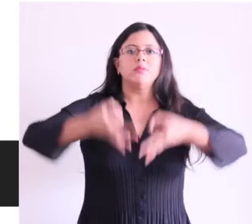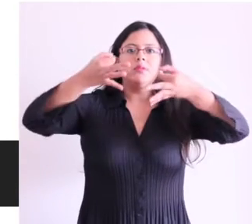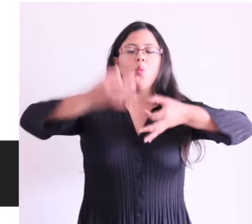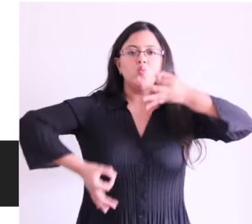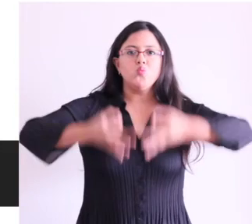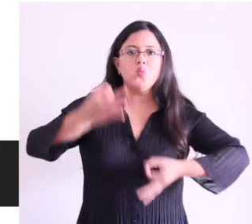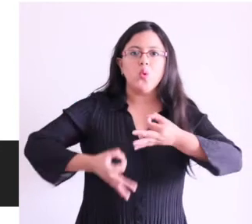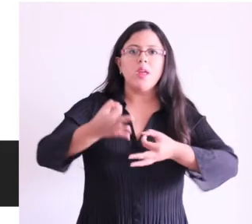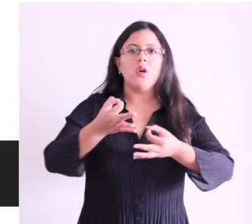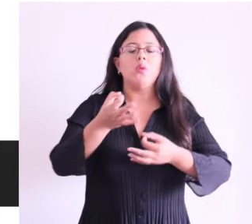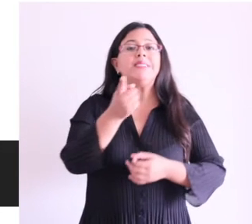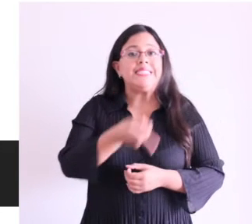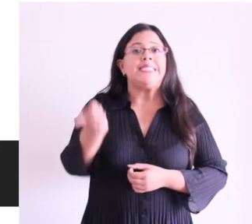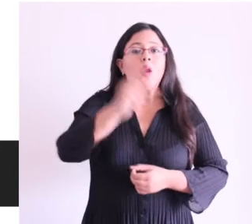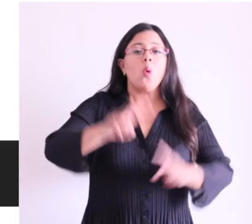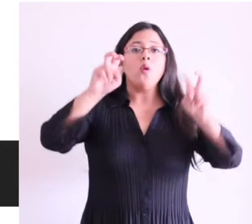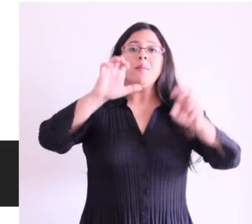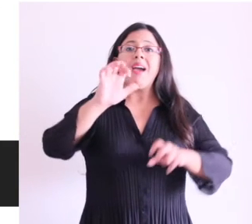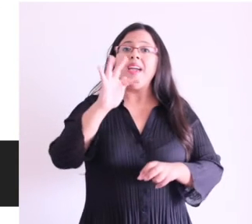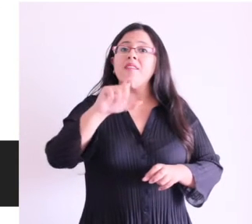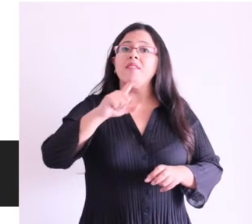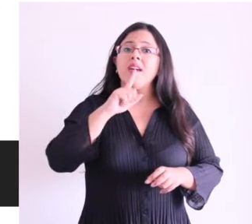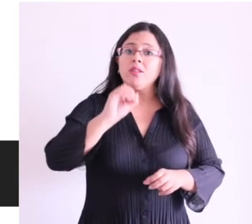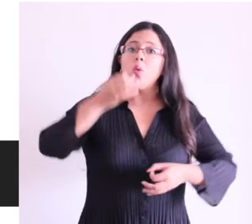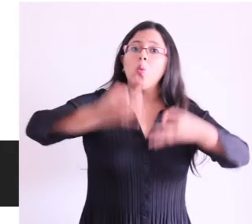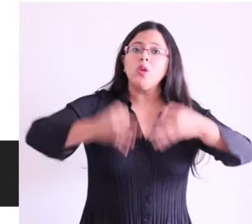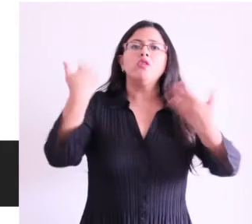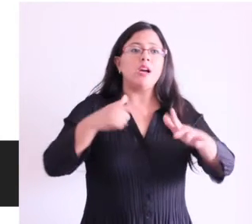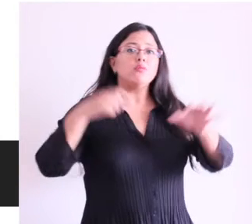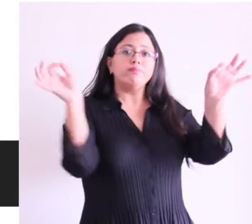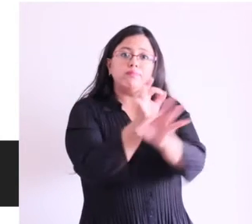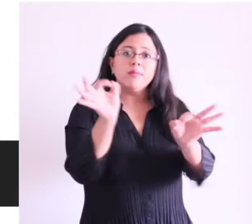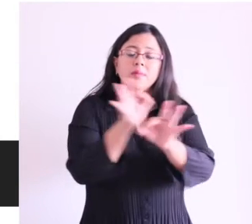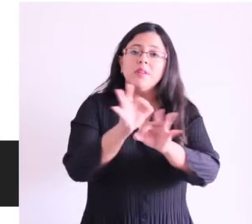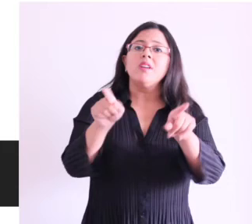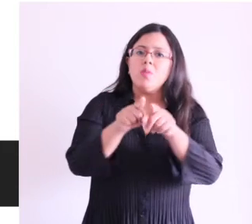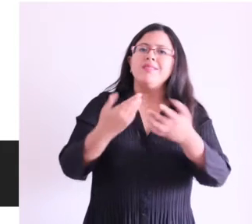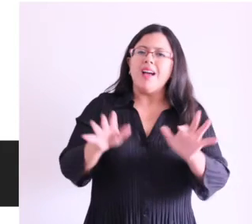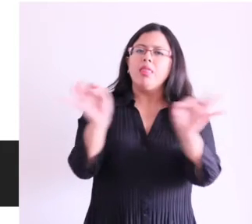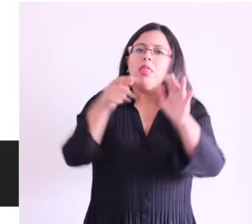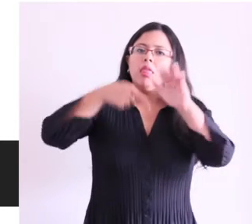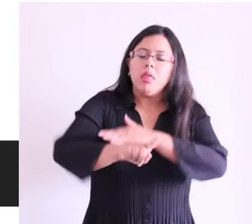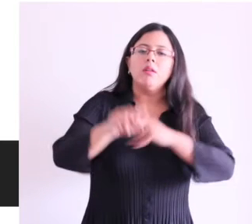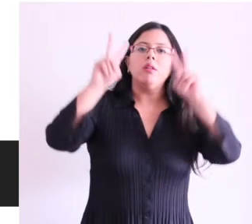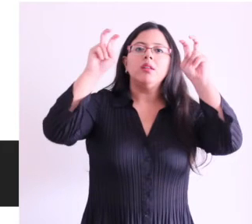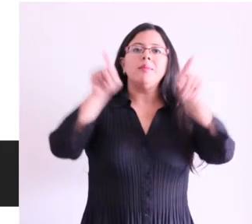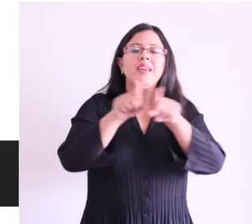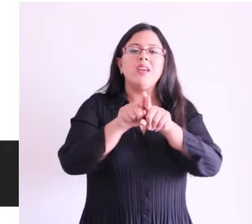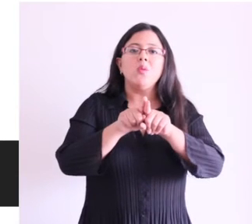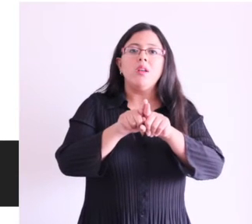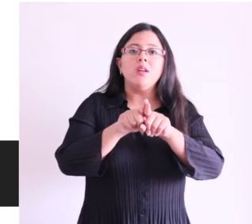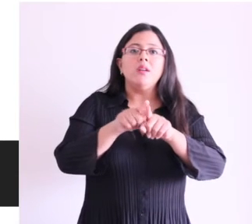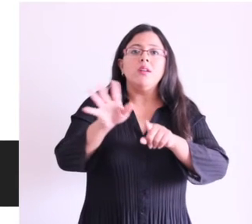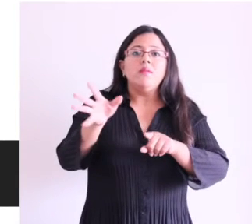jurídicos. Nuevamente los efectos jurídicos que acabo de señalar y vamos a precisar, causando los efectos